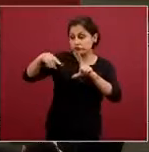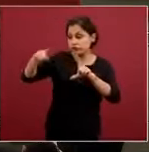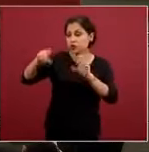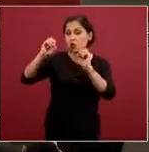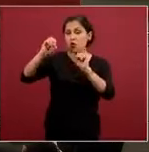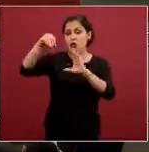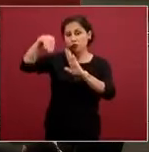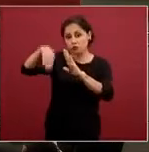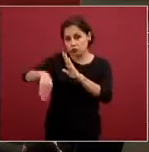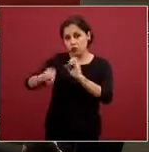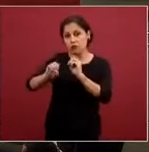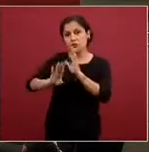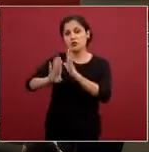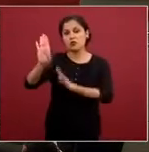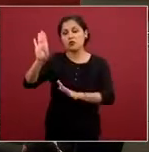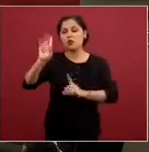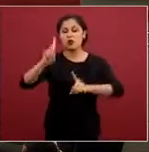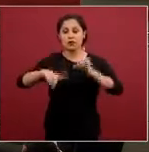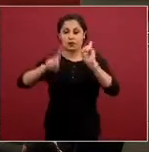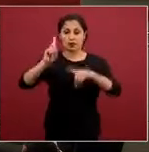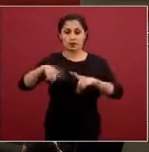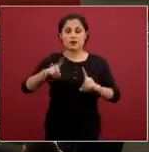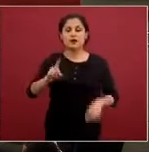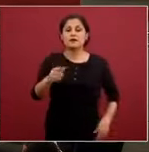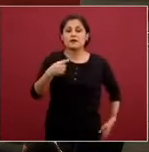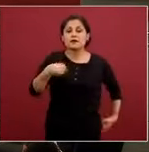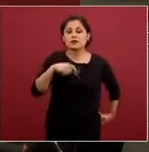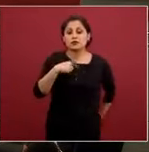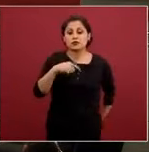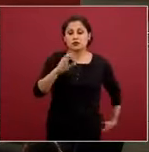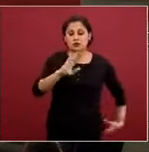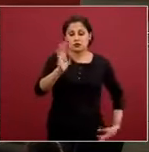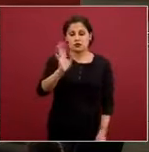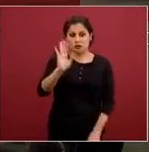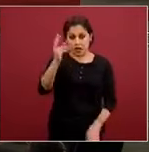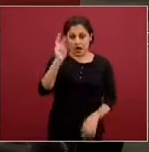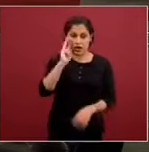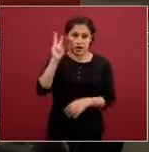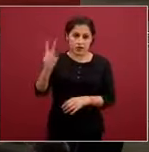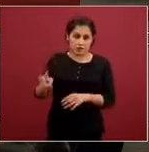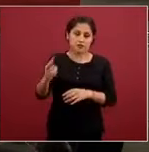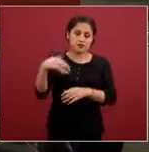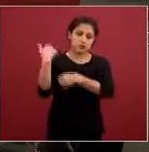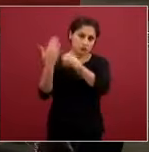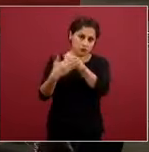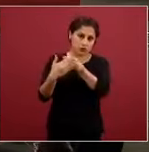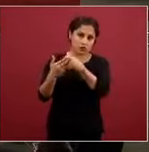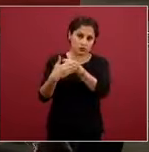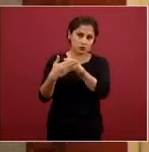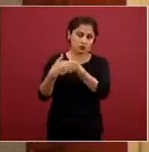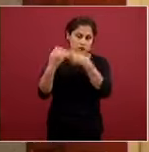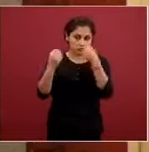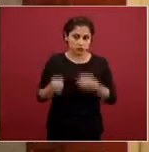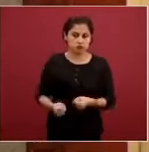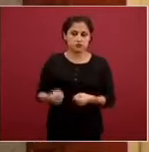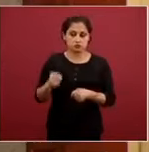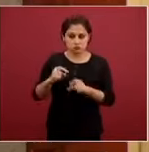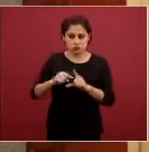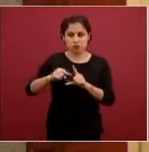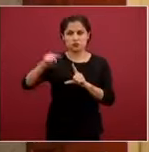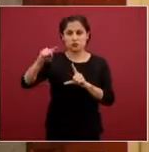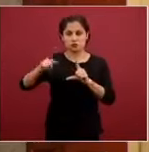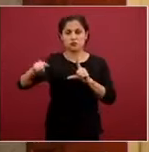continuar incrementándose como lo hemos previsto en los siguientes días, ¿no? Entonces vamos un pico